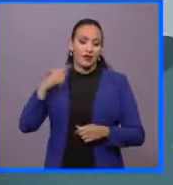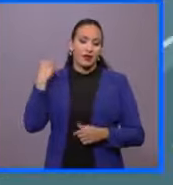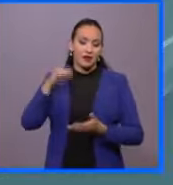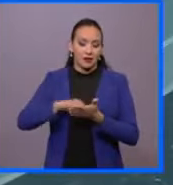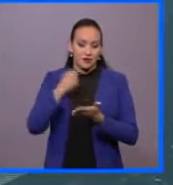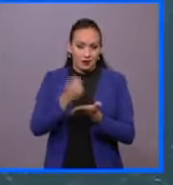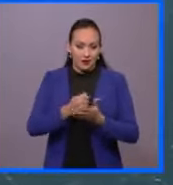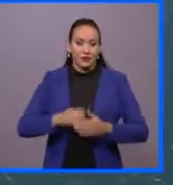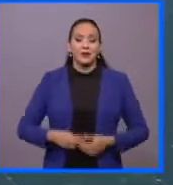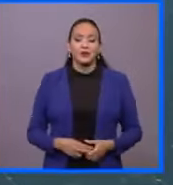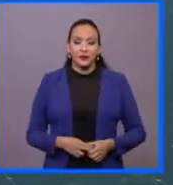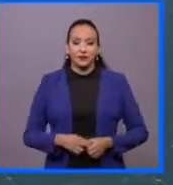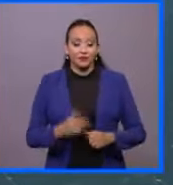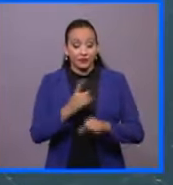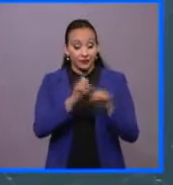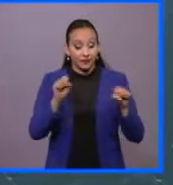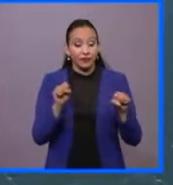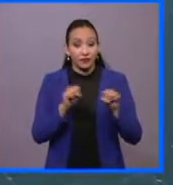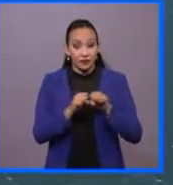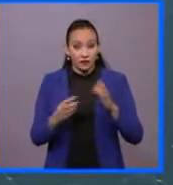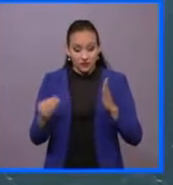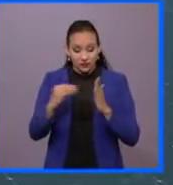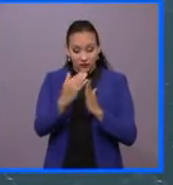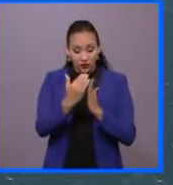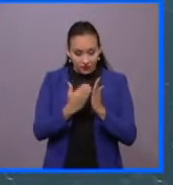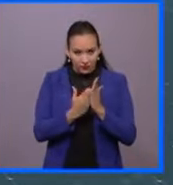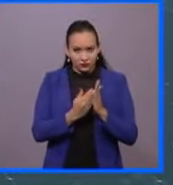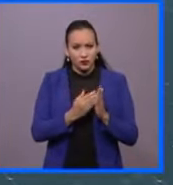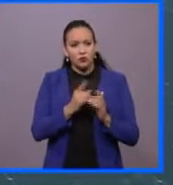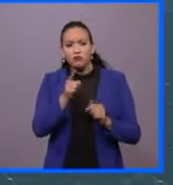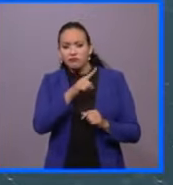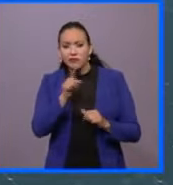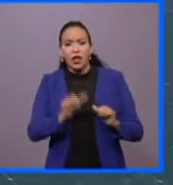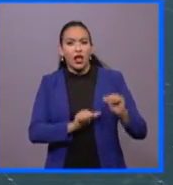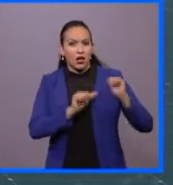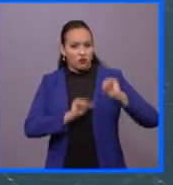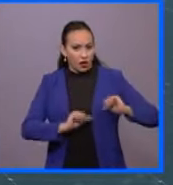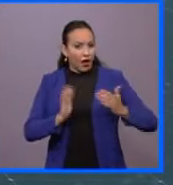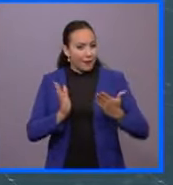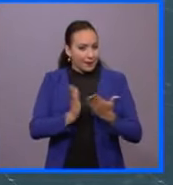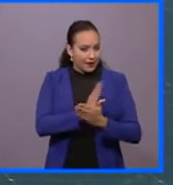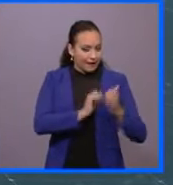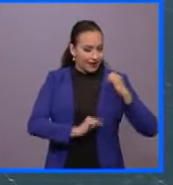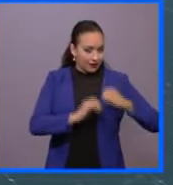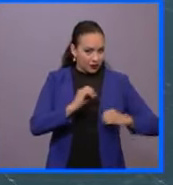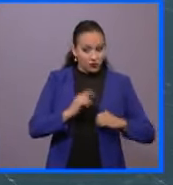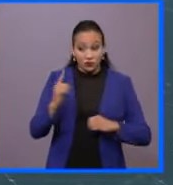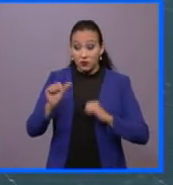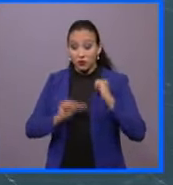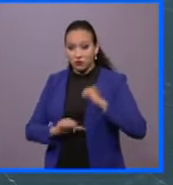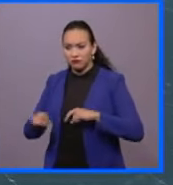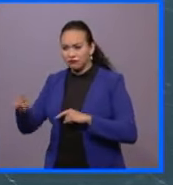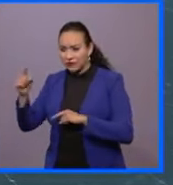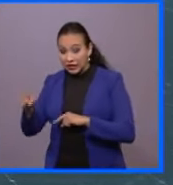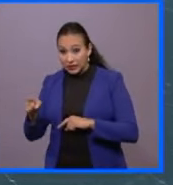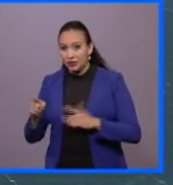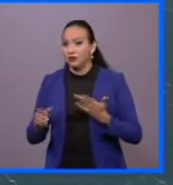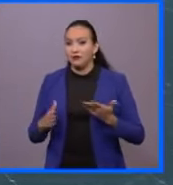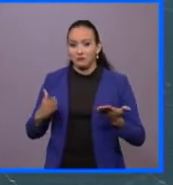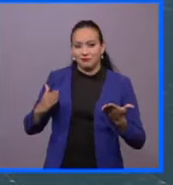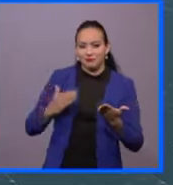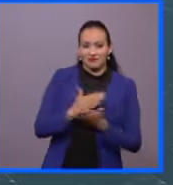Tamaulipas. La primera sala estableció que cualquier autoridad ajena al Poder Judicial carece de competencia